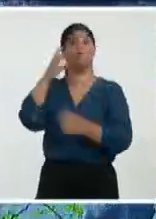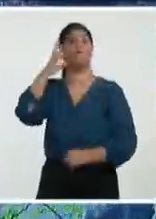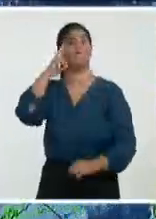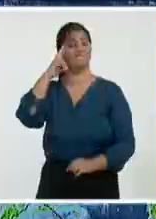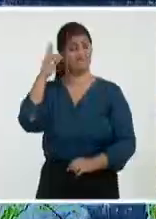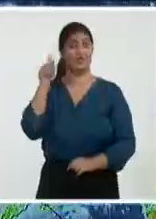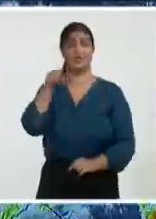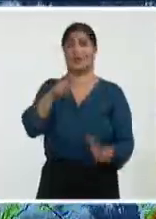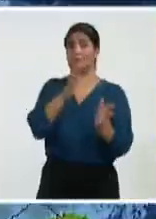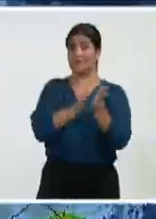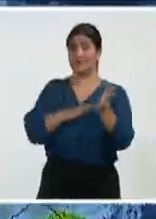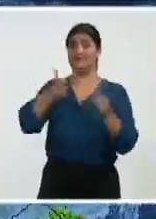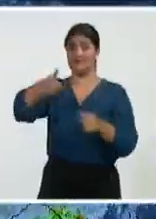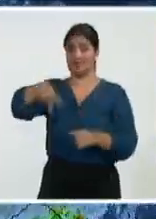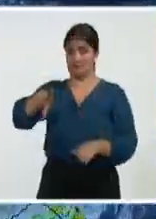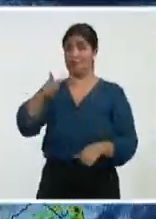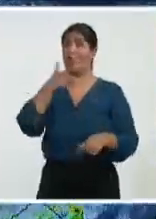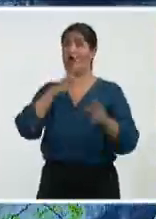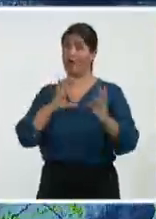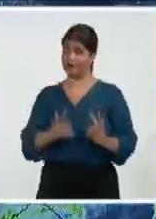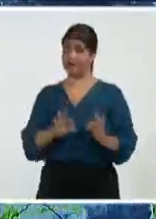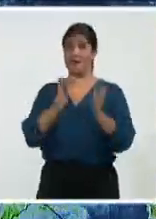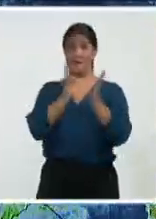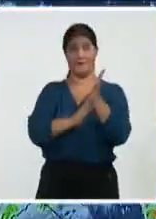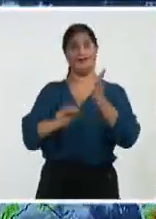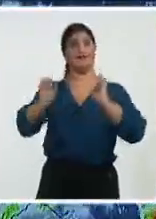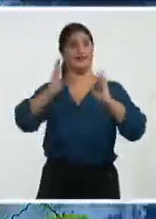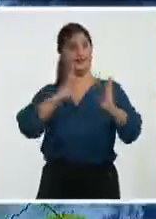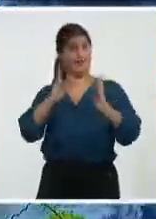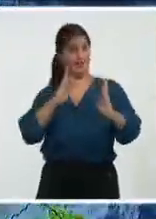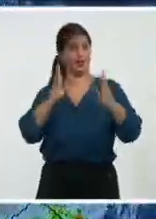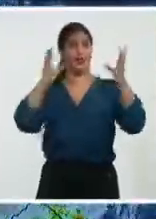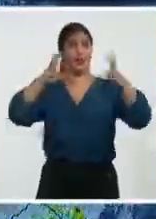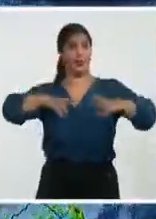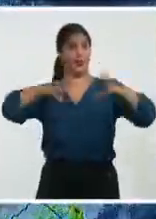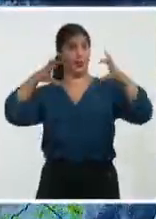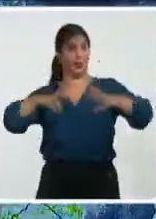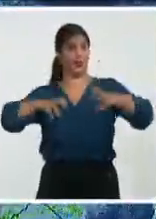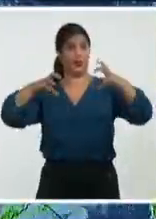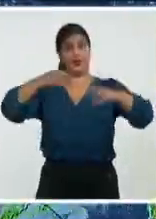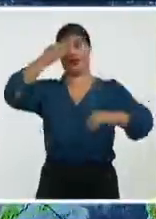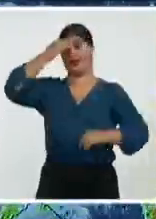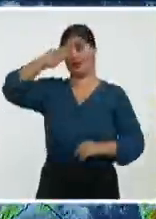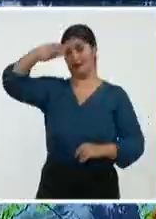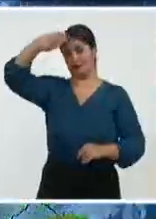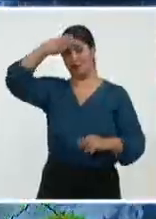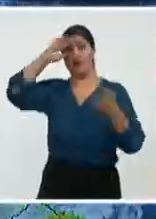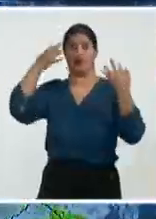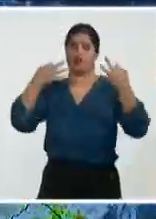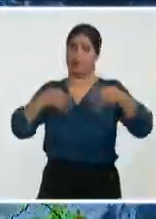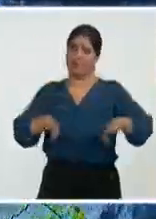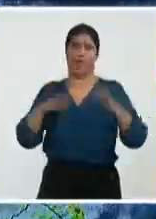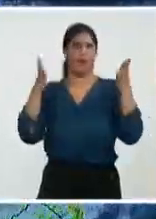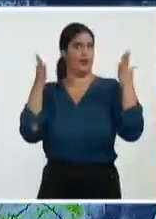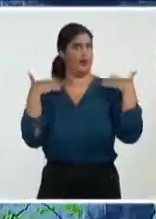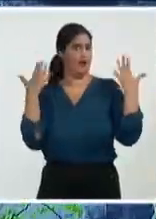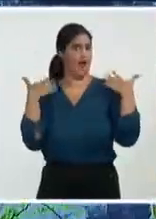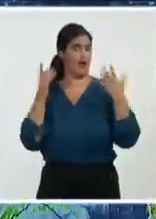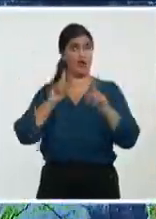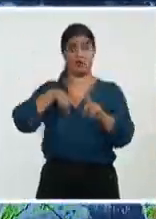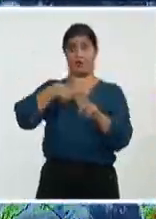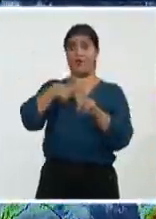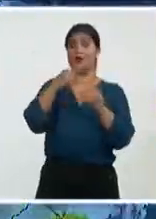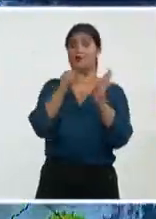uno de los meses del periodo lluvioso del año y nuestra área geográfica y es usual además del calor que en horas de las tardes